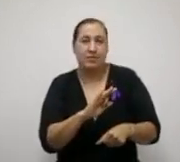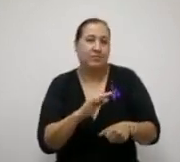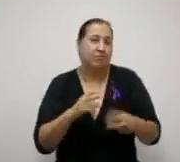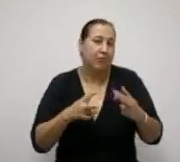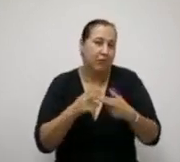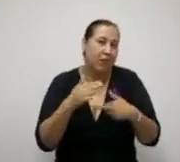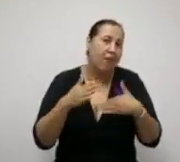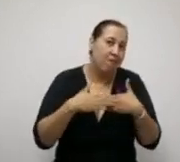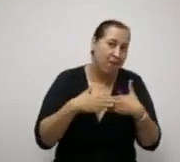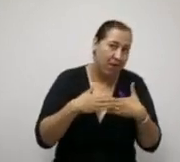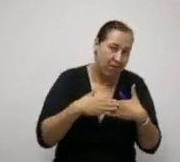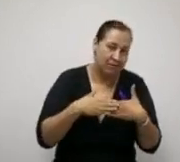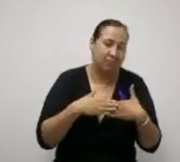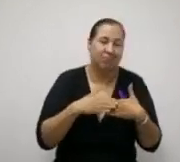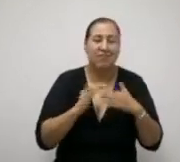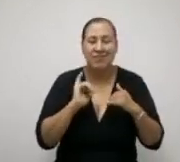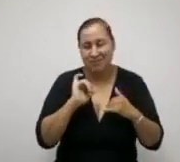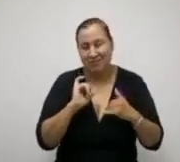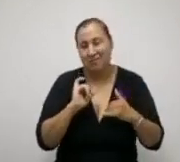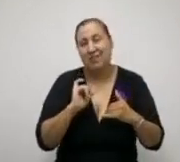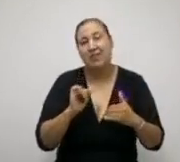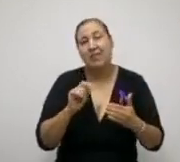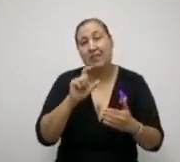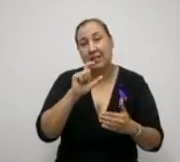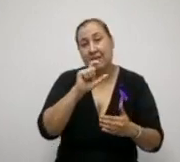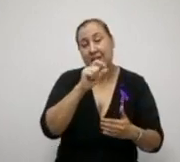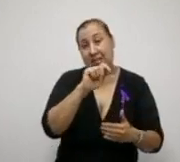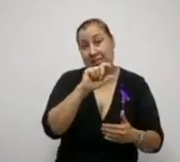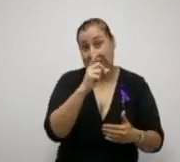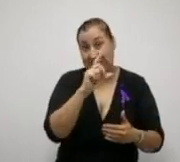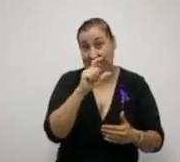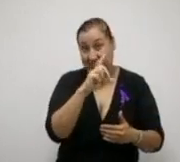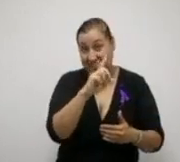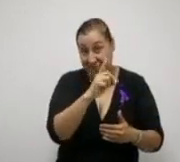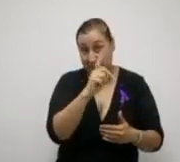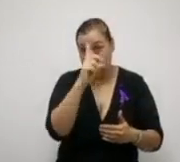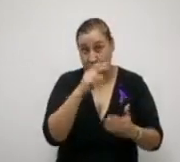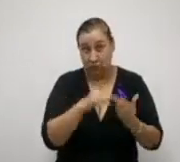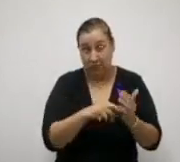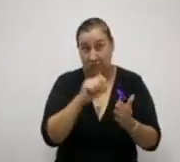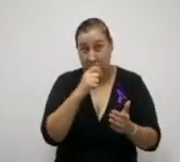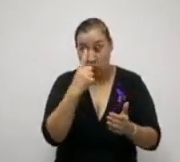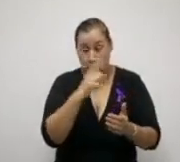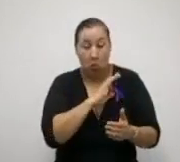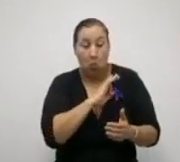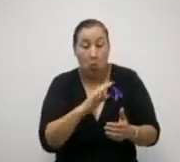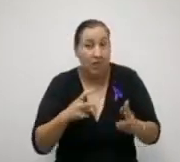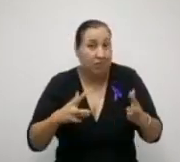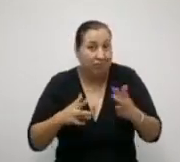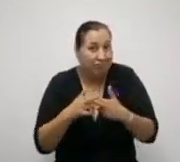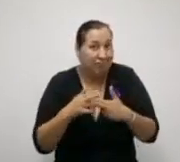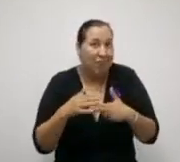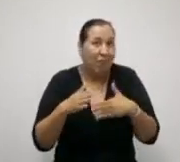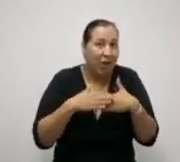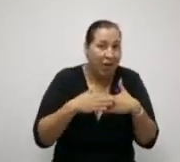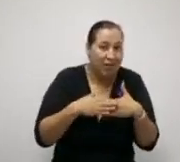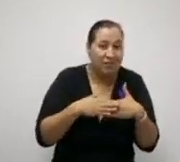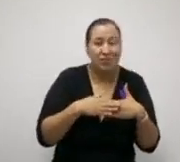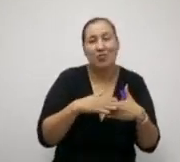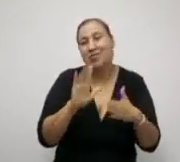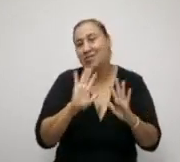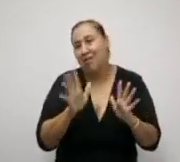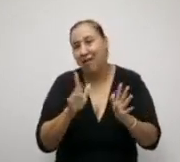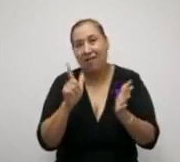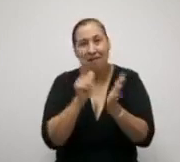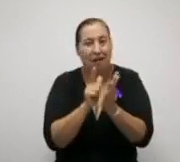está despenalizado y legalizado desde diciembre del 2021 y que se aplica para todas las mujeres que deciden interrumpir su embarazo acudiendo a los